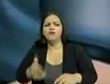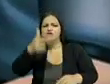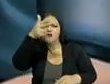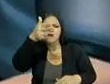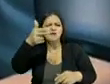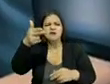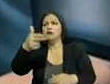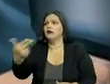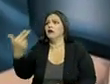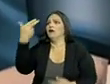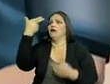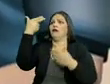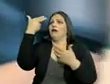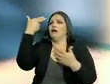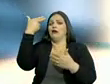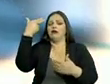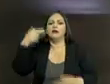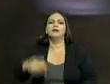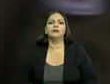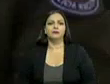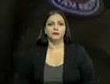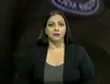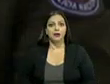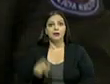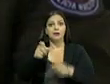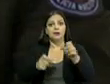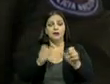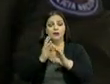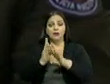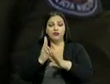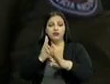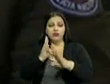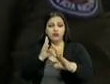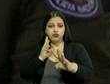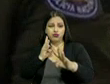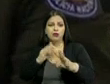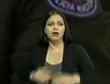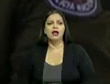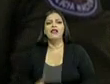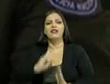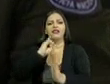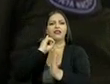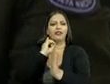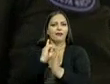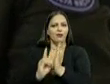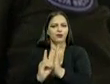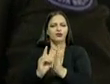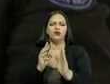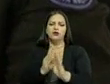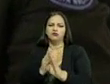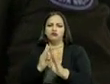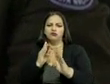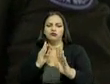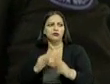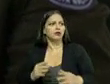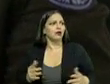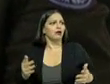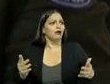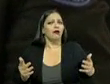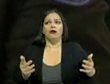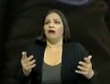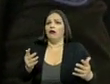realizando depósitos y retiros. Habían aprovechado la apertura de la entidad